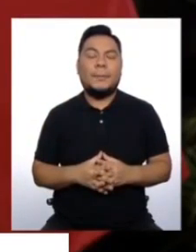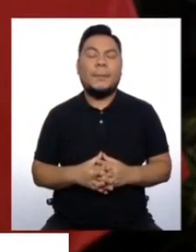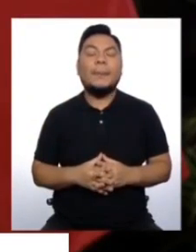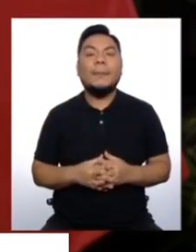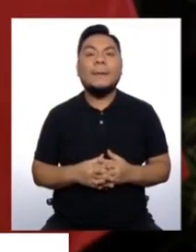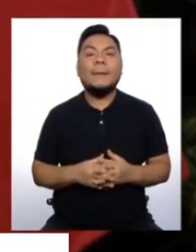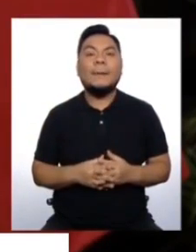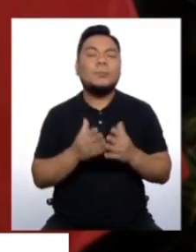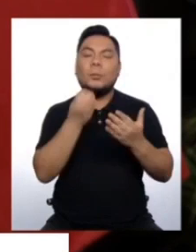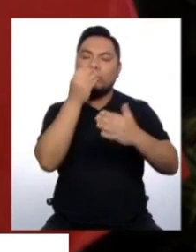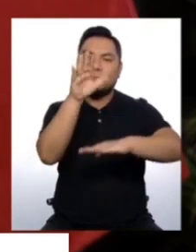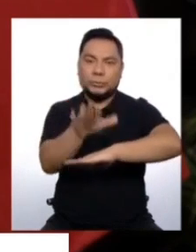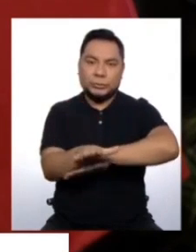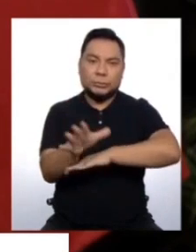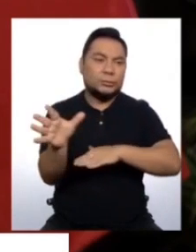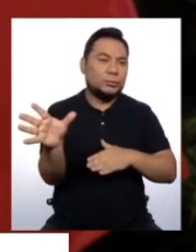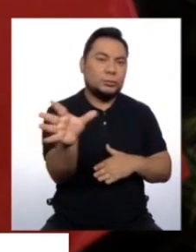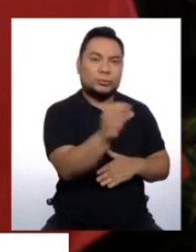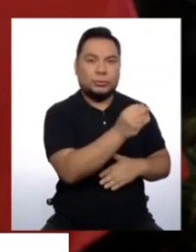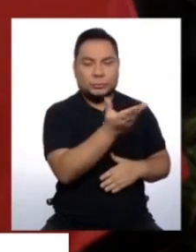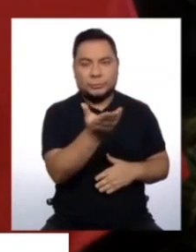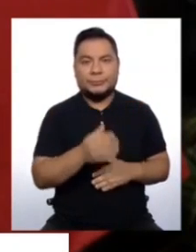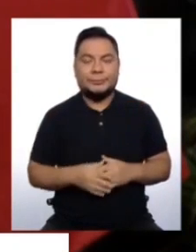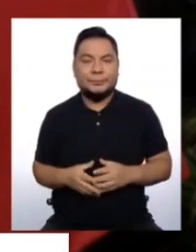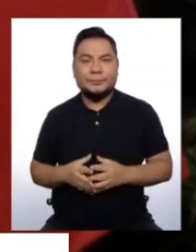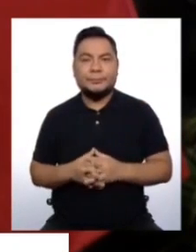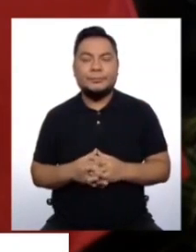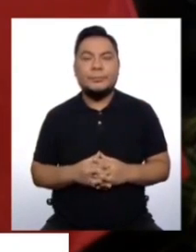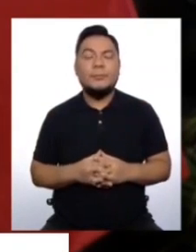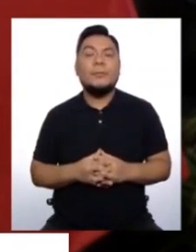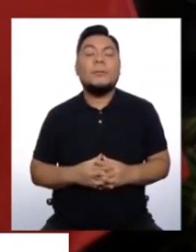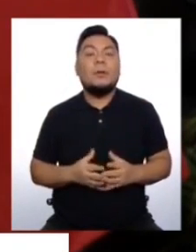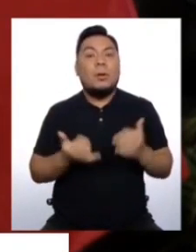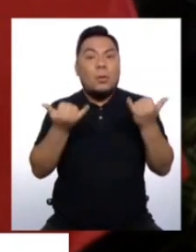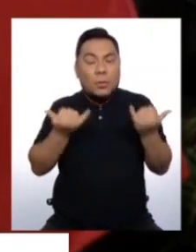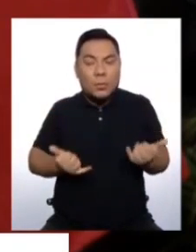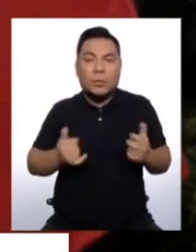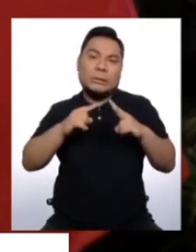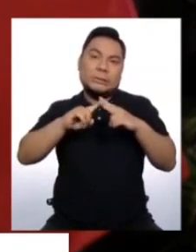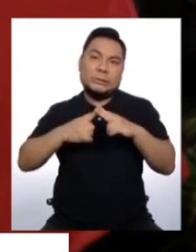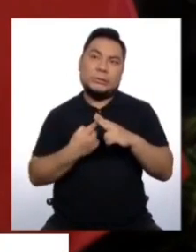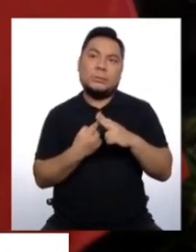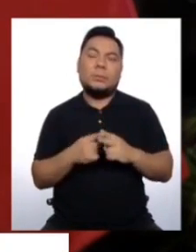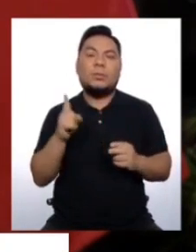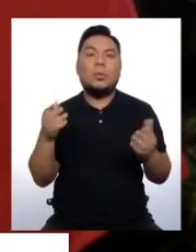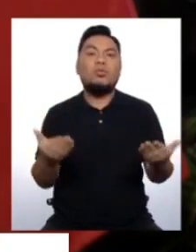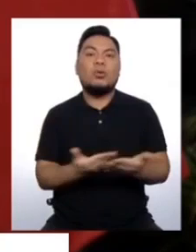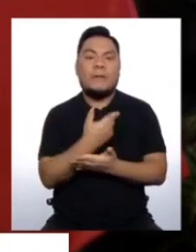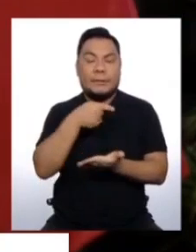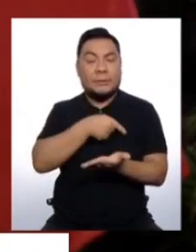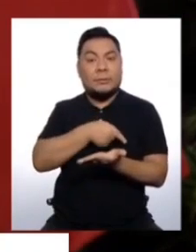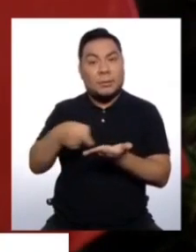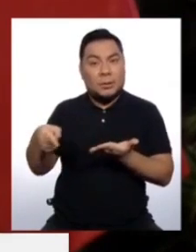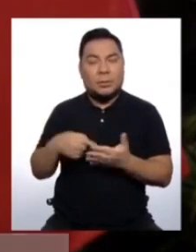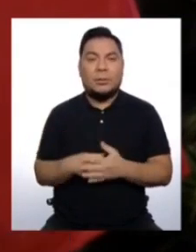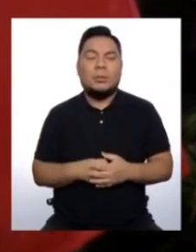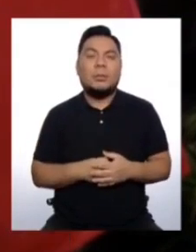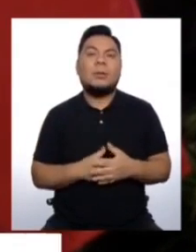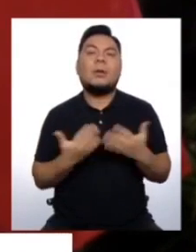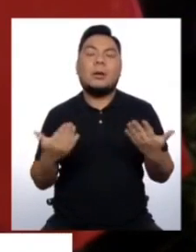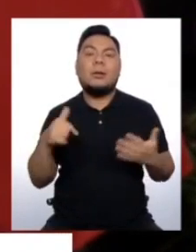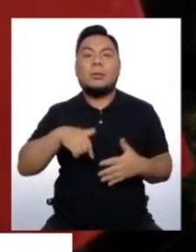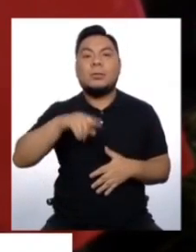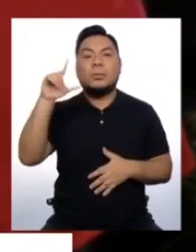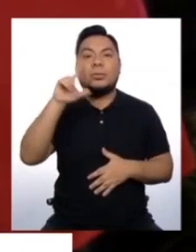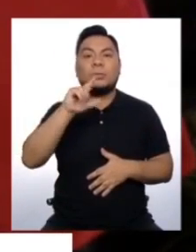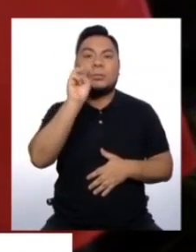Muy buenas tardes, tengan todos ustedes. Hoy iniciamos una nueva semana, es